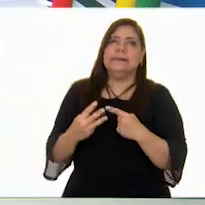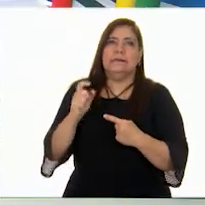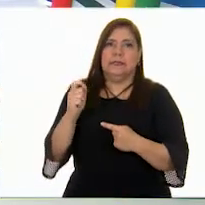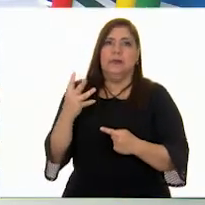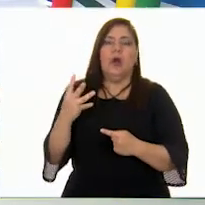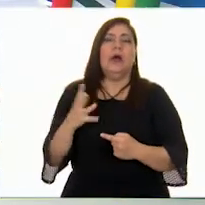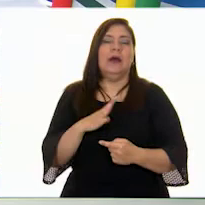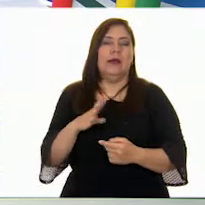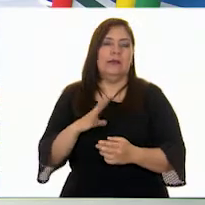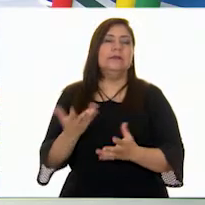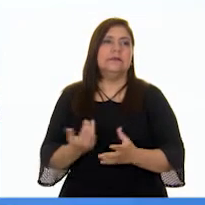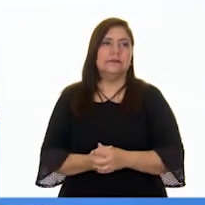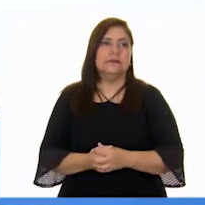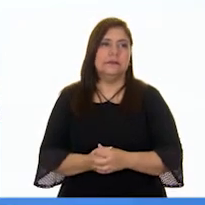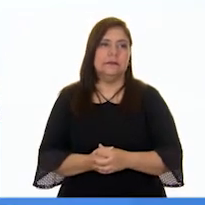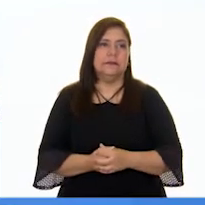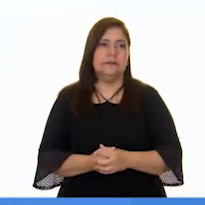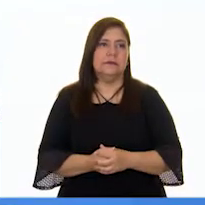lo tenemos.